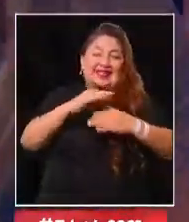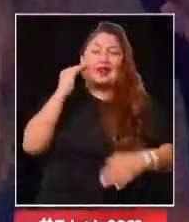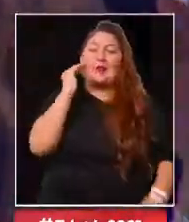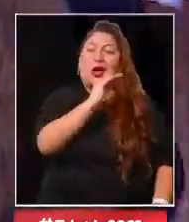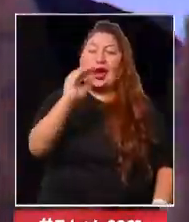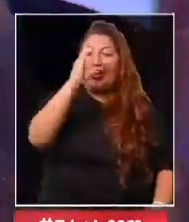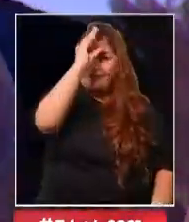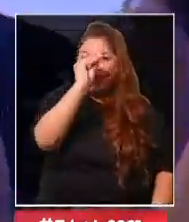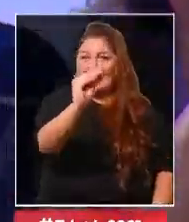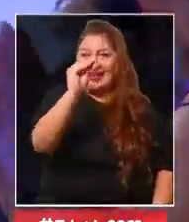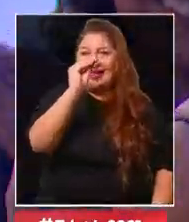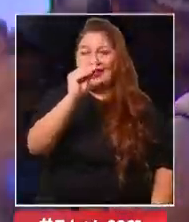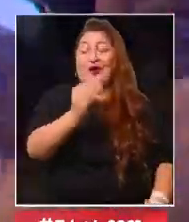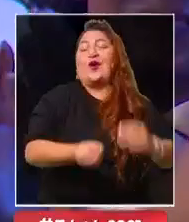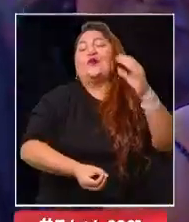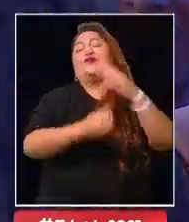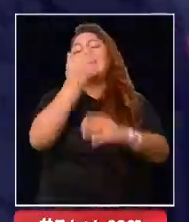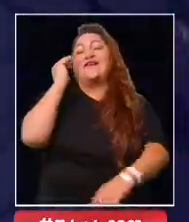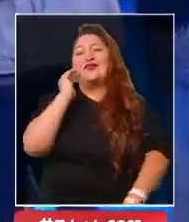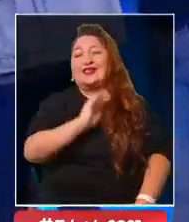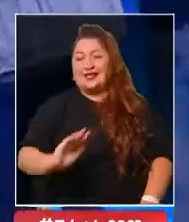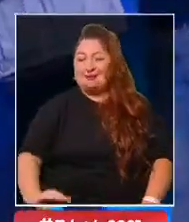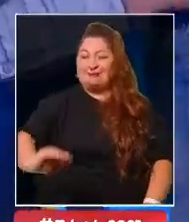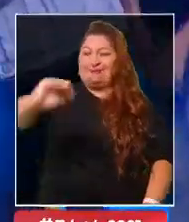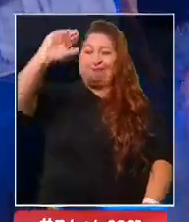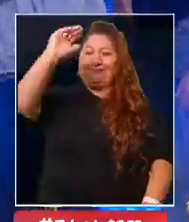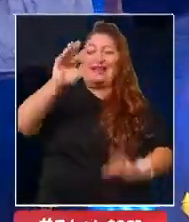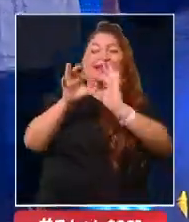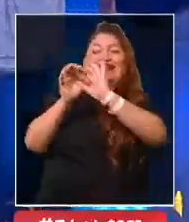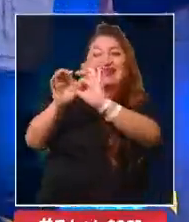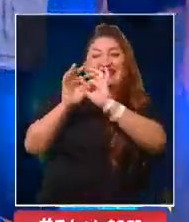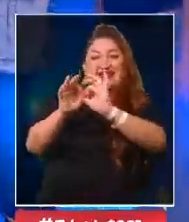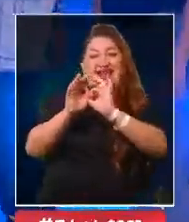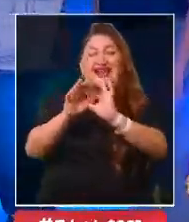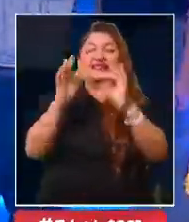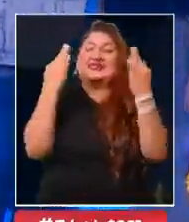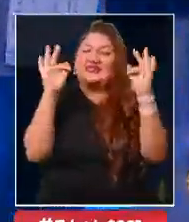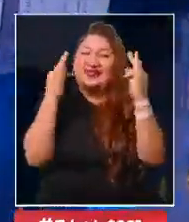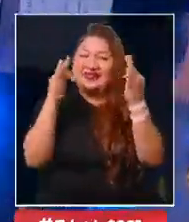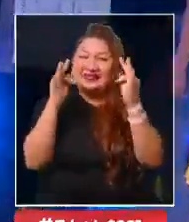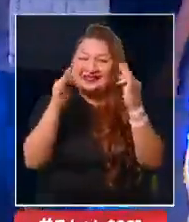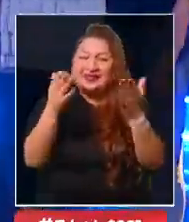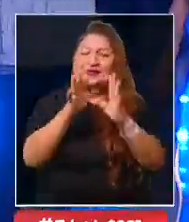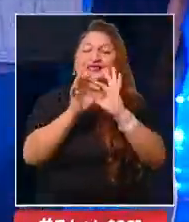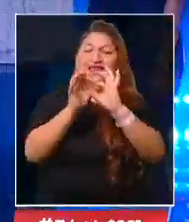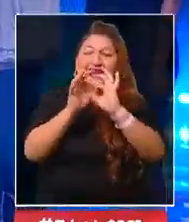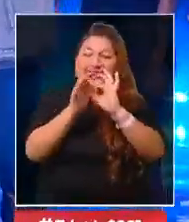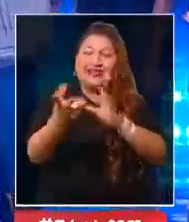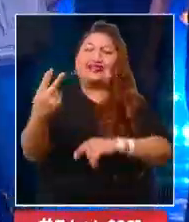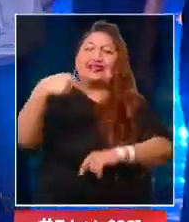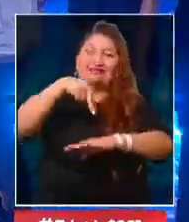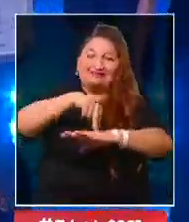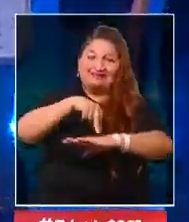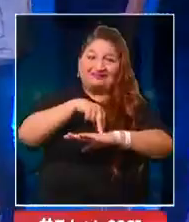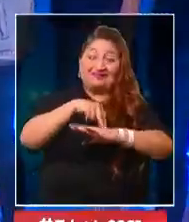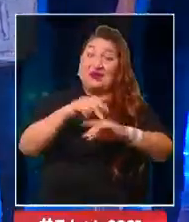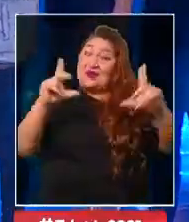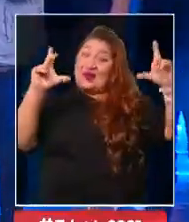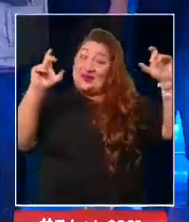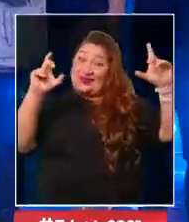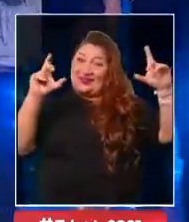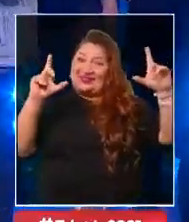embajadores. La nueva generación. Gracias, Rafita. Gracias, Cecilia. Te felicito. ¿Eh? Muchas gracias por estar con nosotros. ¿Nos sacamos una foto? ¿Nos sacamos